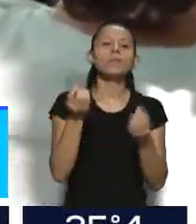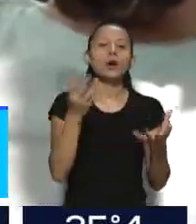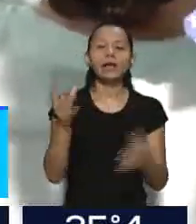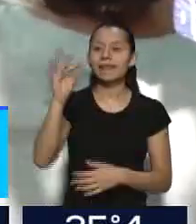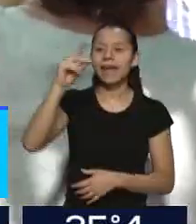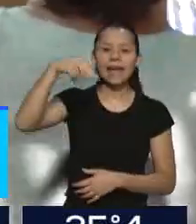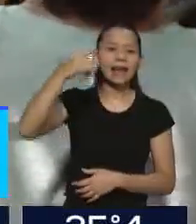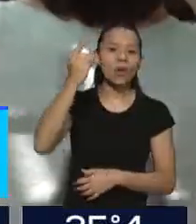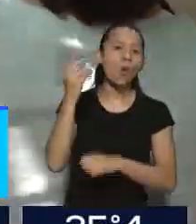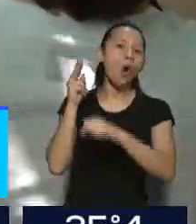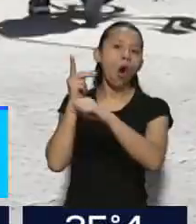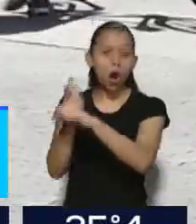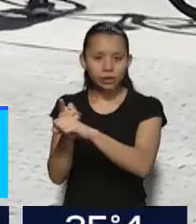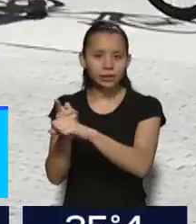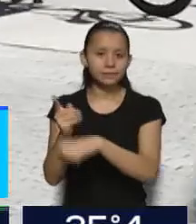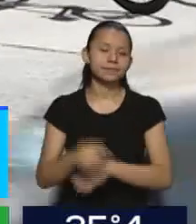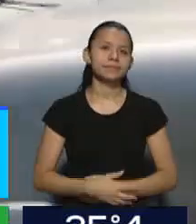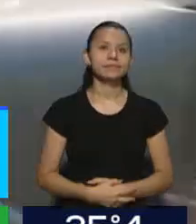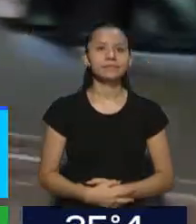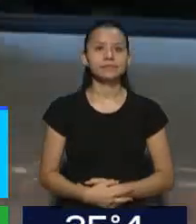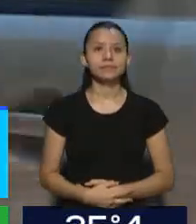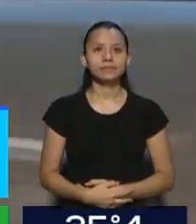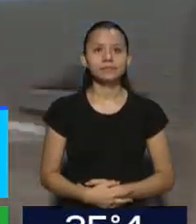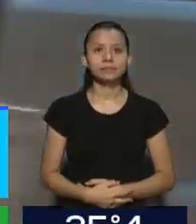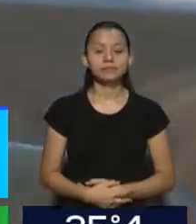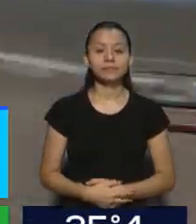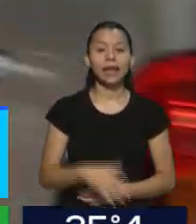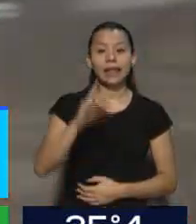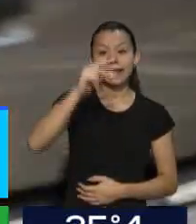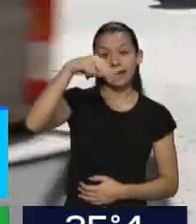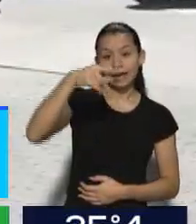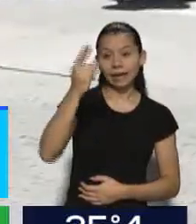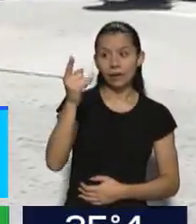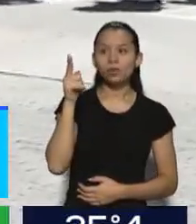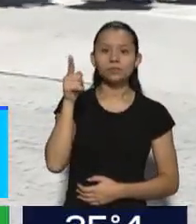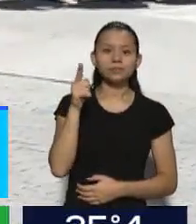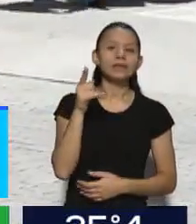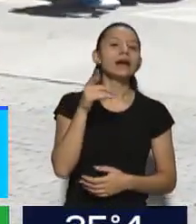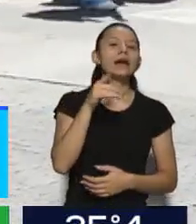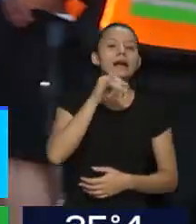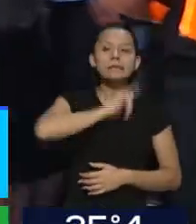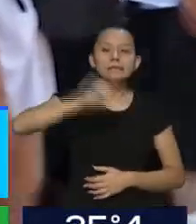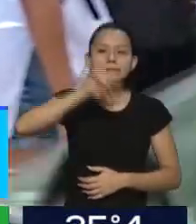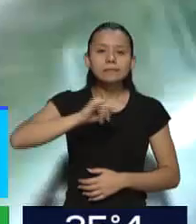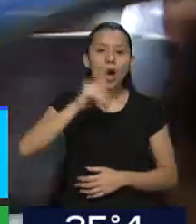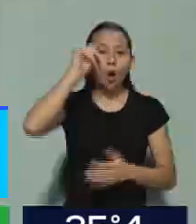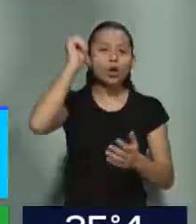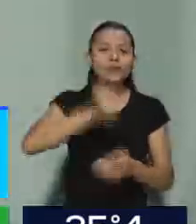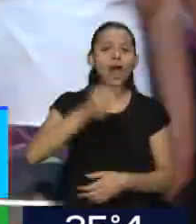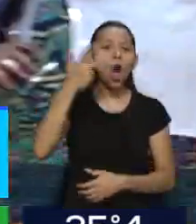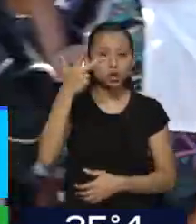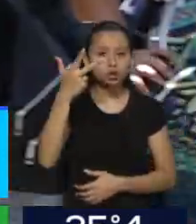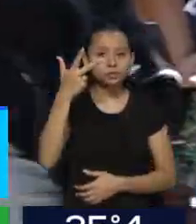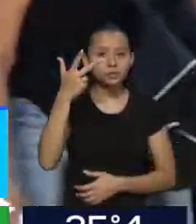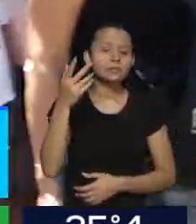el presidente. El megadecreto de Milei ya tiene 8 presentaciones judiciales en su contra y este miércoles sindicalistas